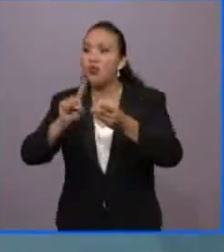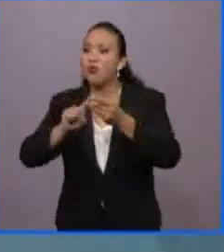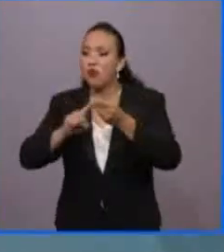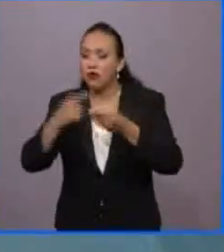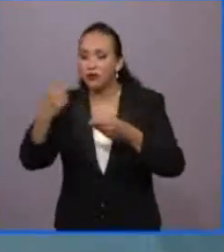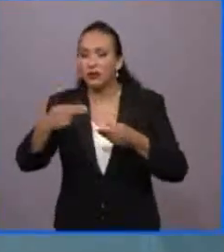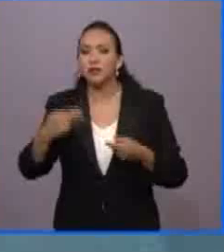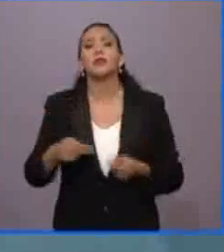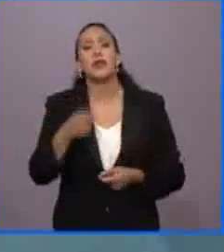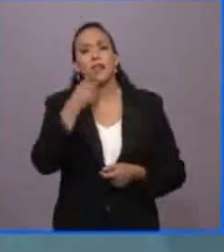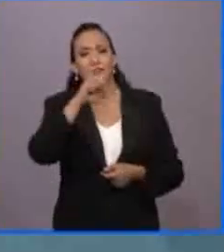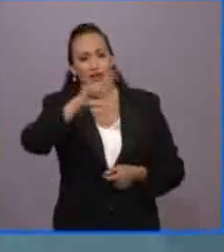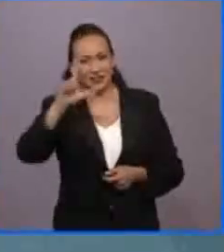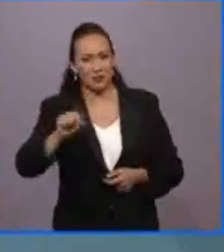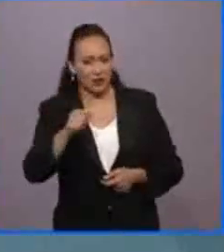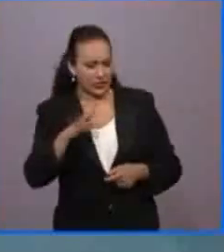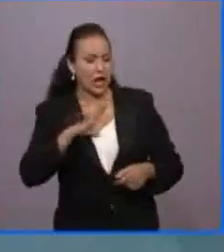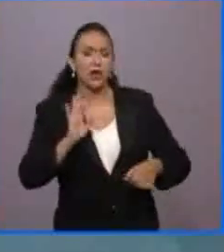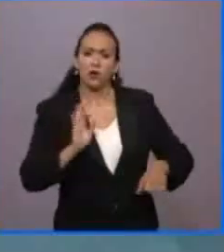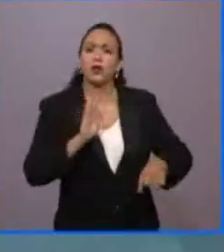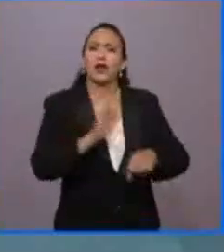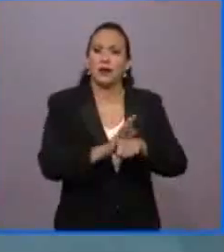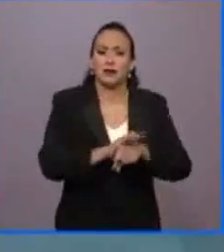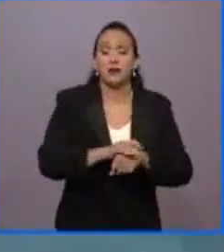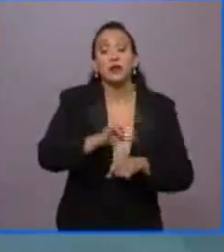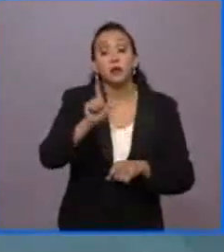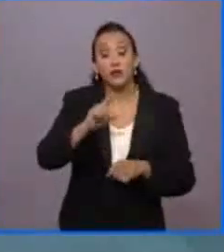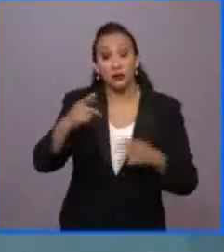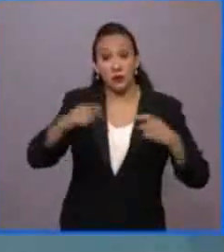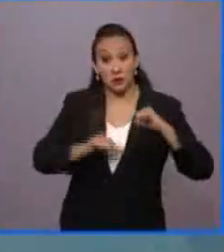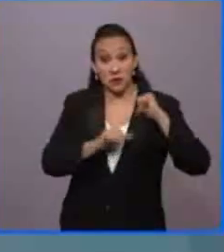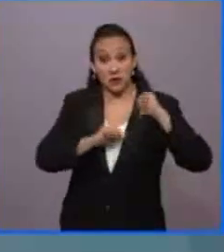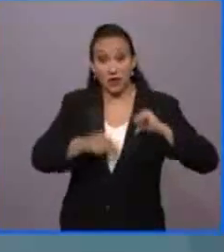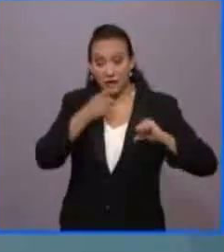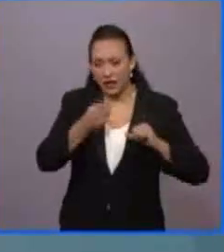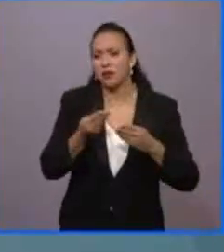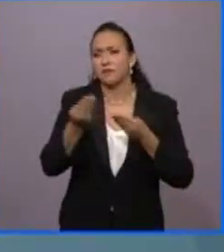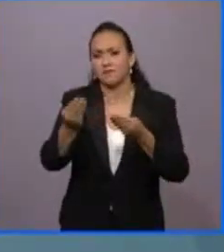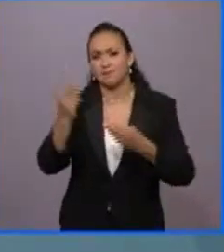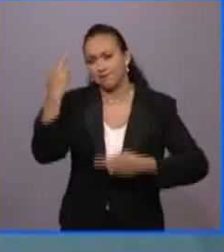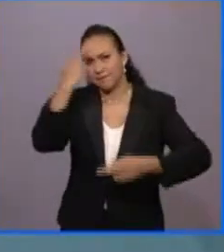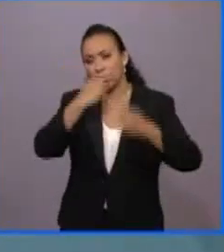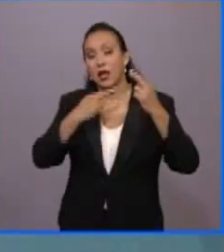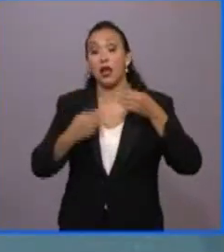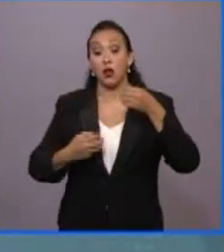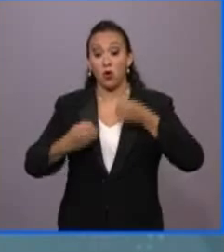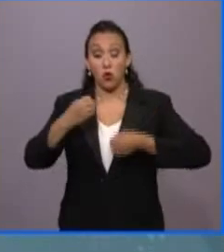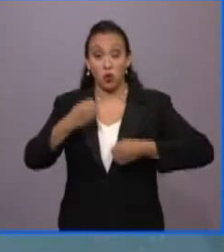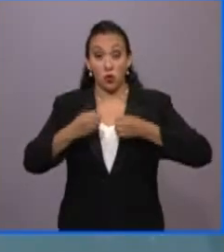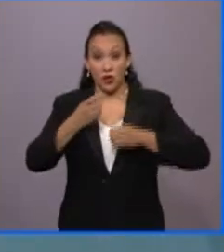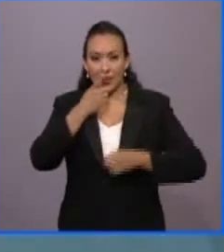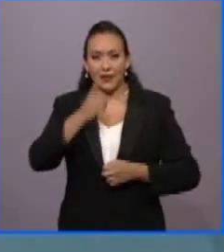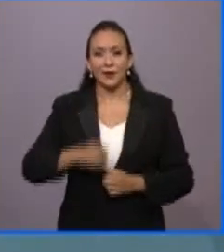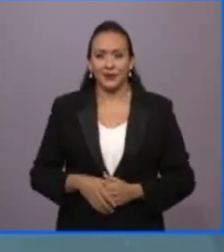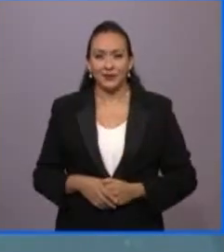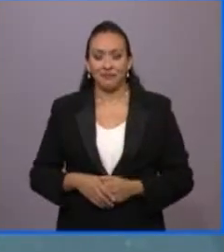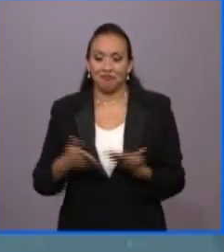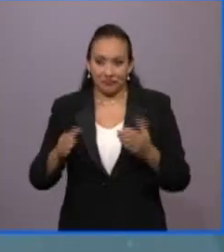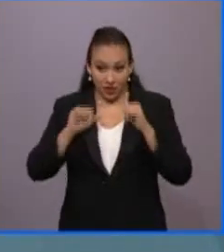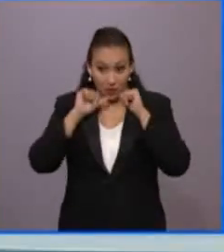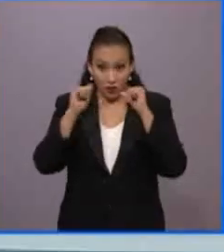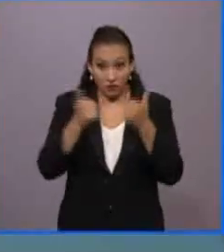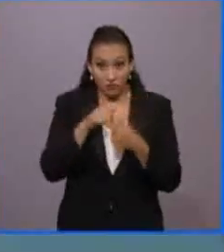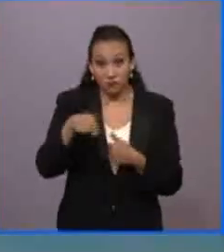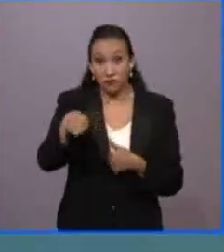el amparo por dicha omisión y cuando las autoridades interpusieron un recurso en revisión. El tribunal colegiado determinó que la